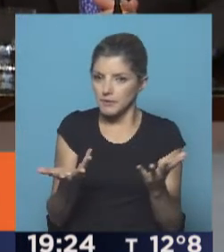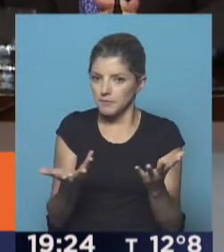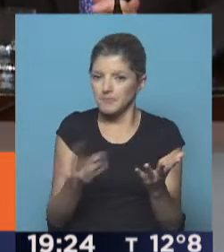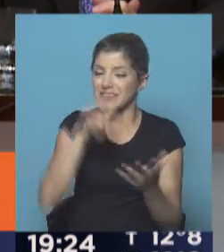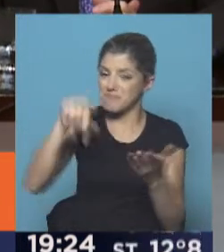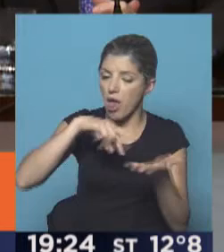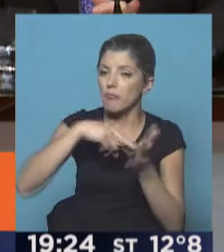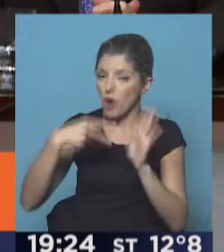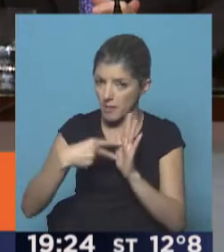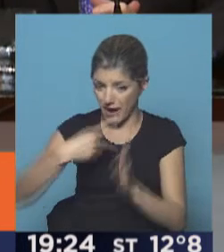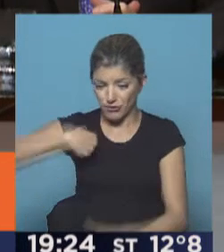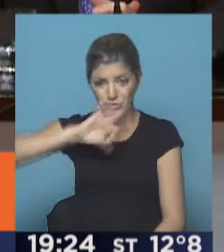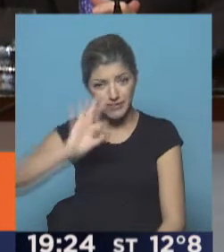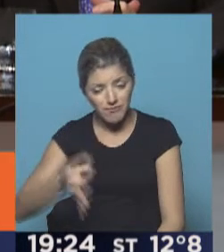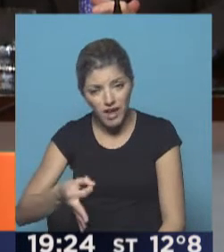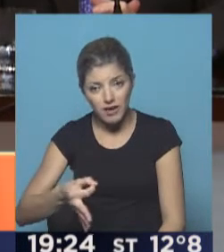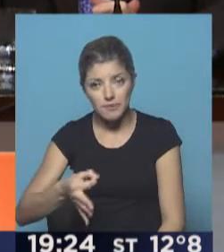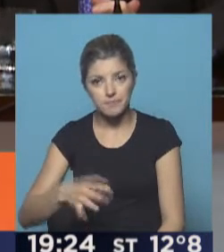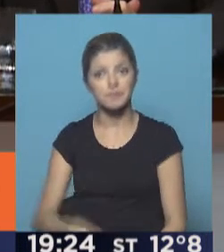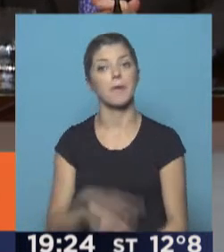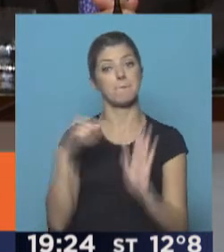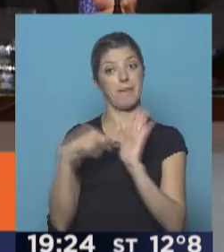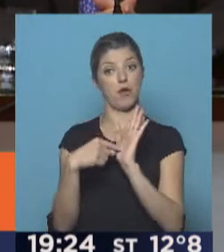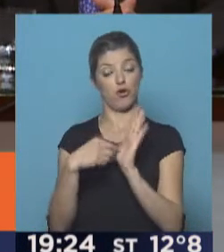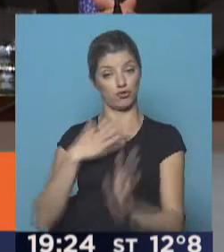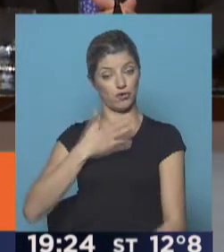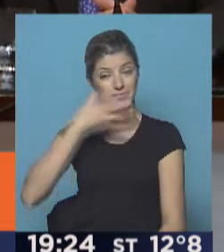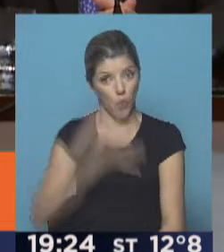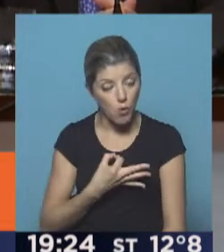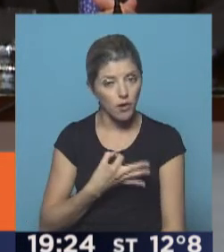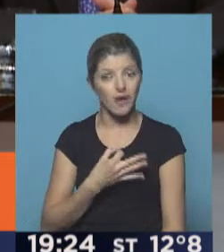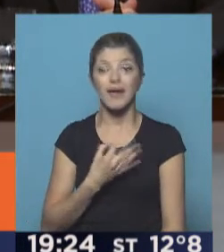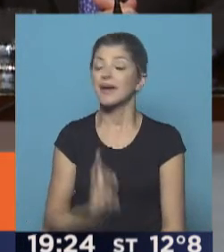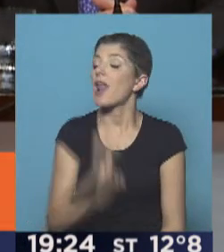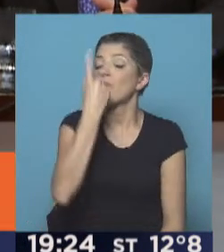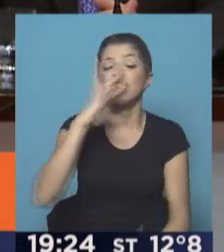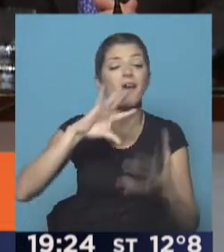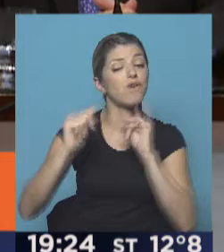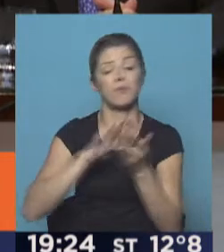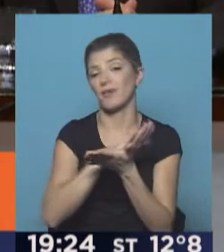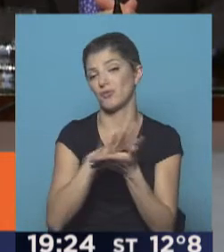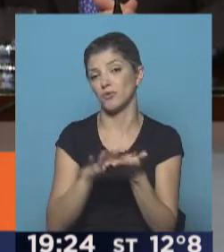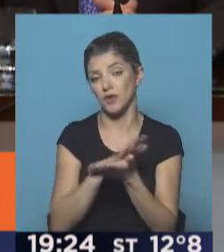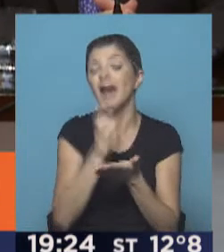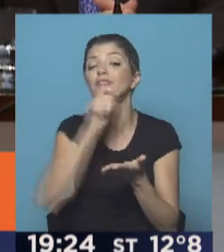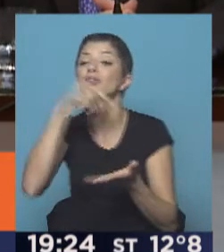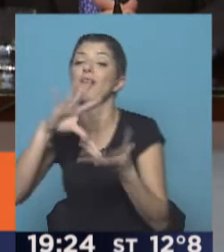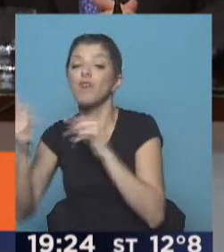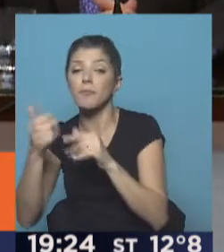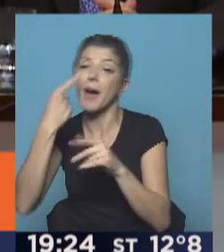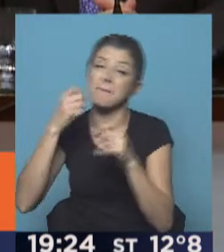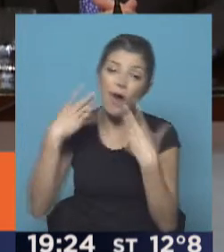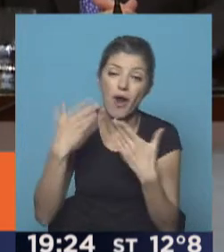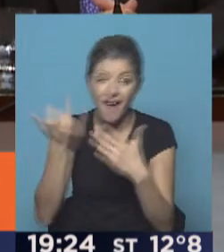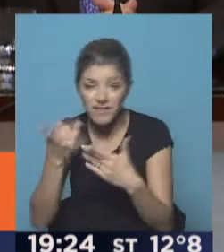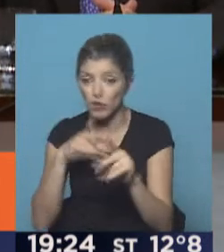muchísimos problemas a los argentinos. Ahora, lo que estamos convencidos es que no había otro camino alternativo si no lo hubiésemos tomado. Porque cualquier